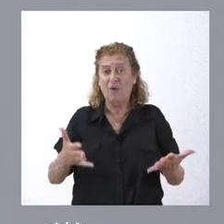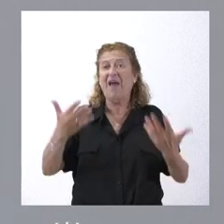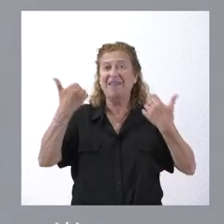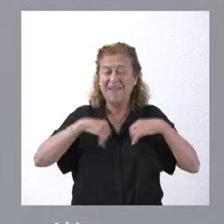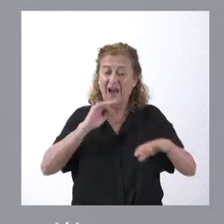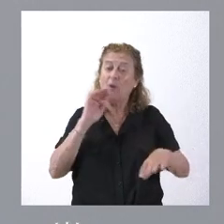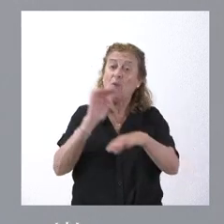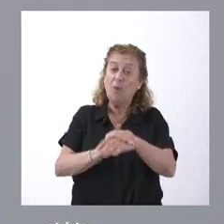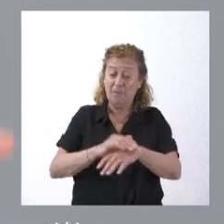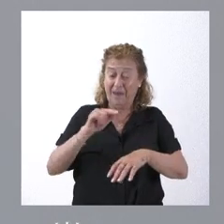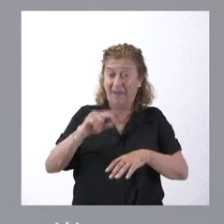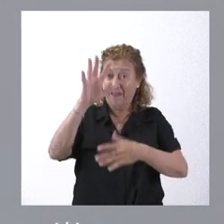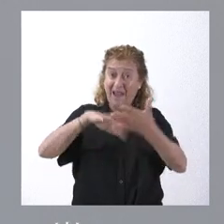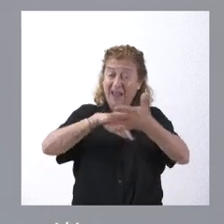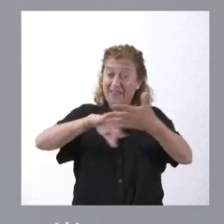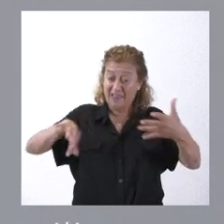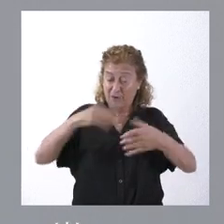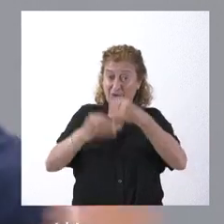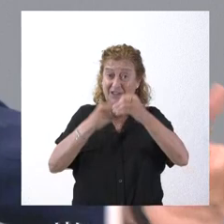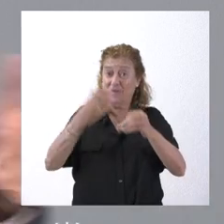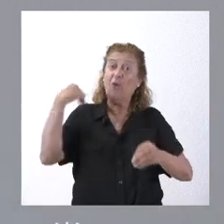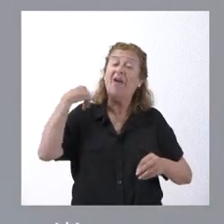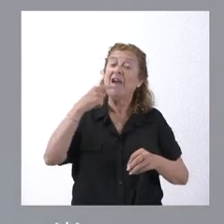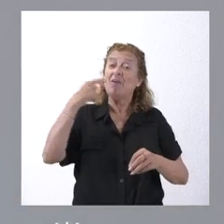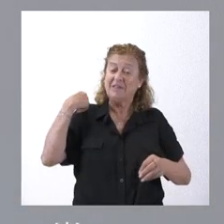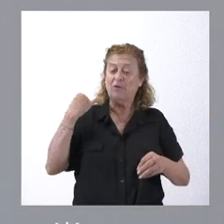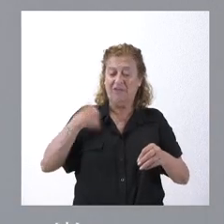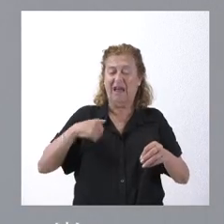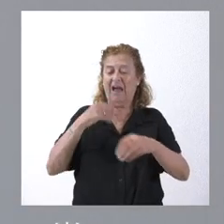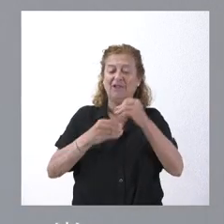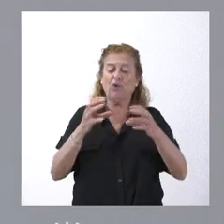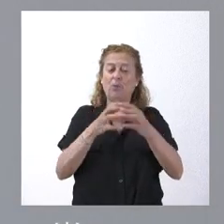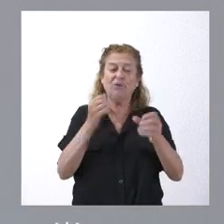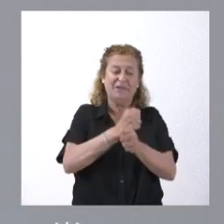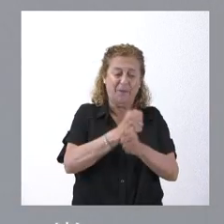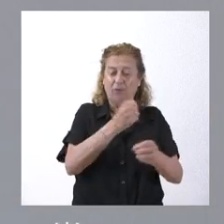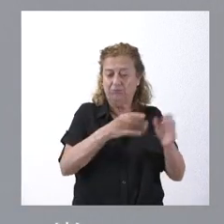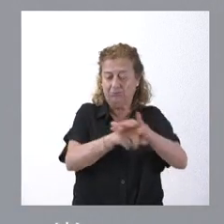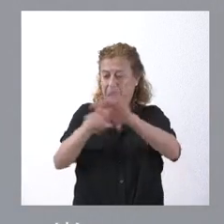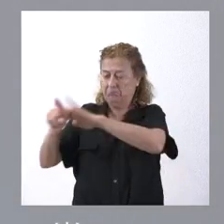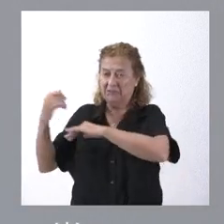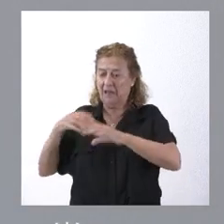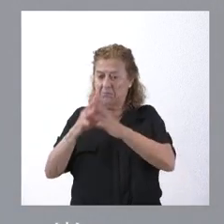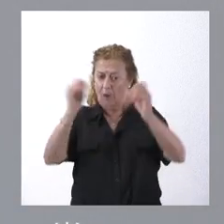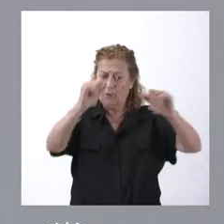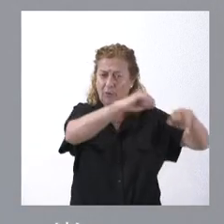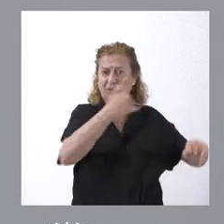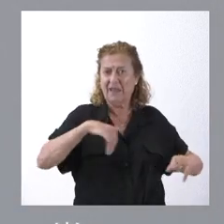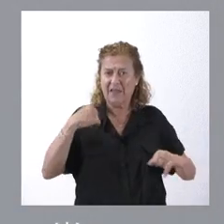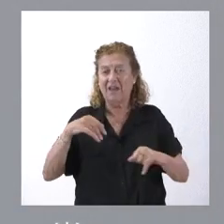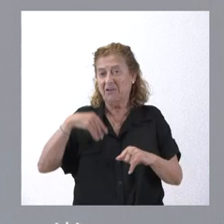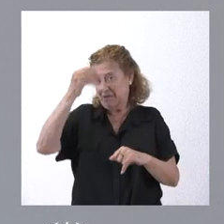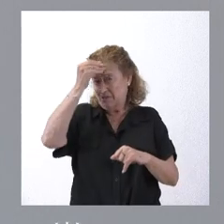cumplido ese calendario que se diseñó hace un año y se han celebrado esos grupos de trabajo, han avanzado y han alcanzado acuerdos? Pues yo creo que la